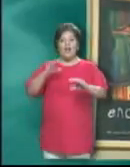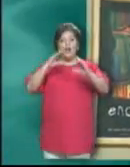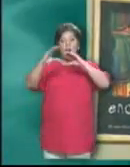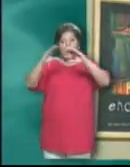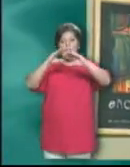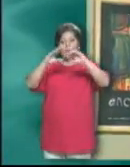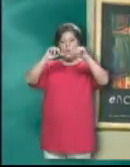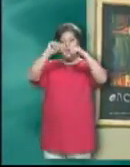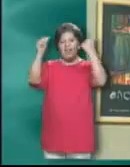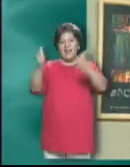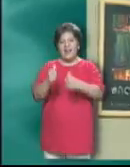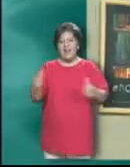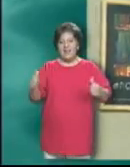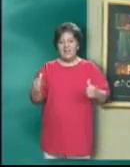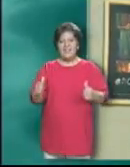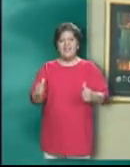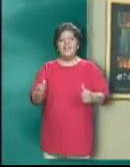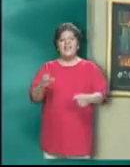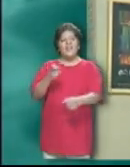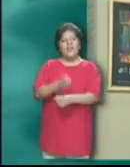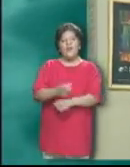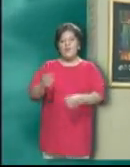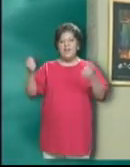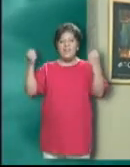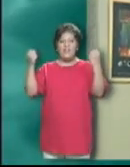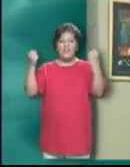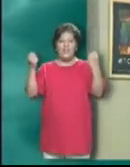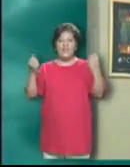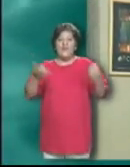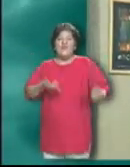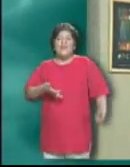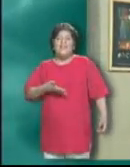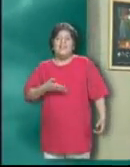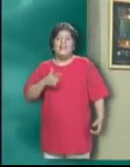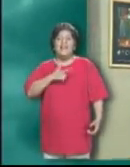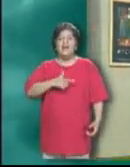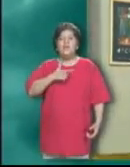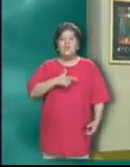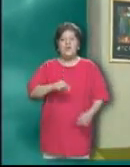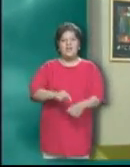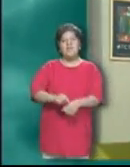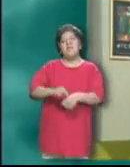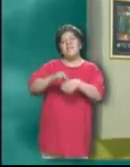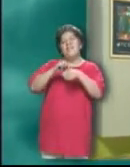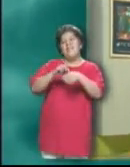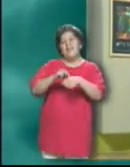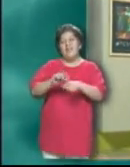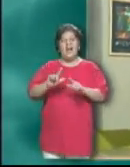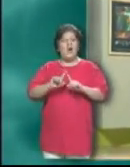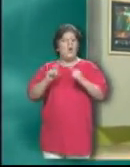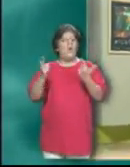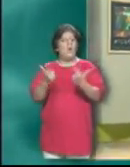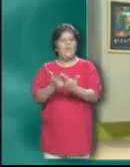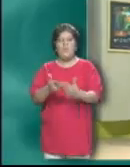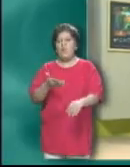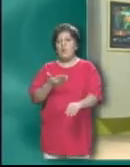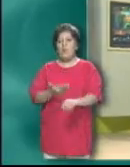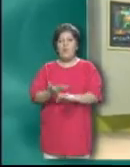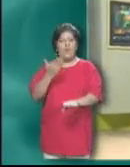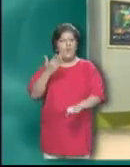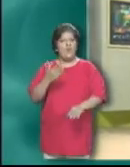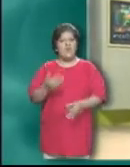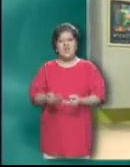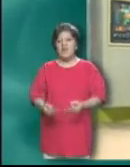La sección Comunicarte de la revista del Doble Esfuerzo tiene el gusto de presentarles a un grupo verdaderamente